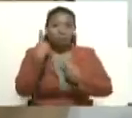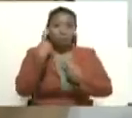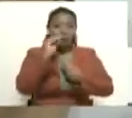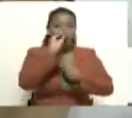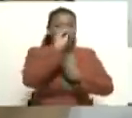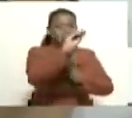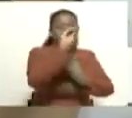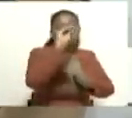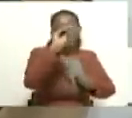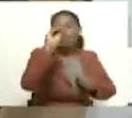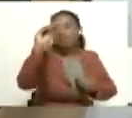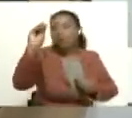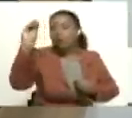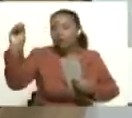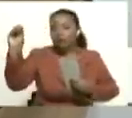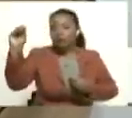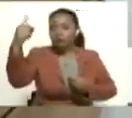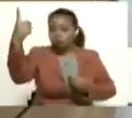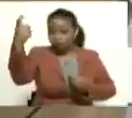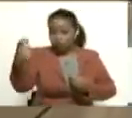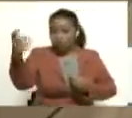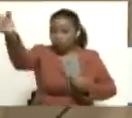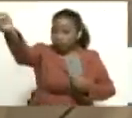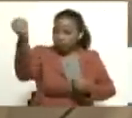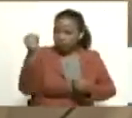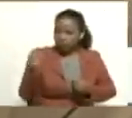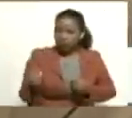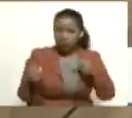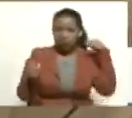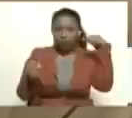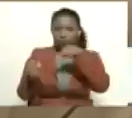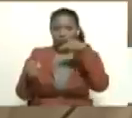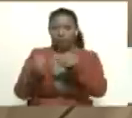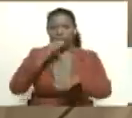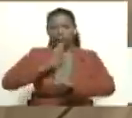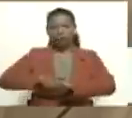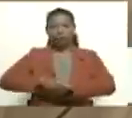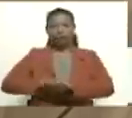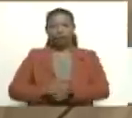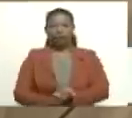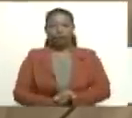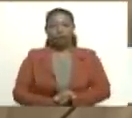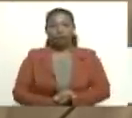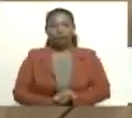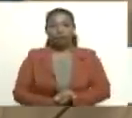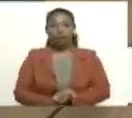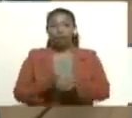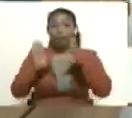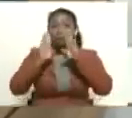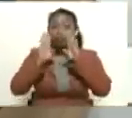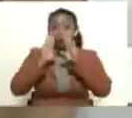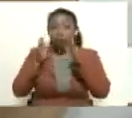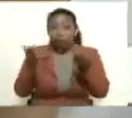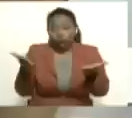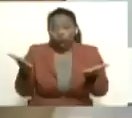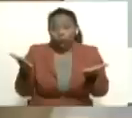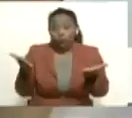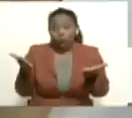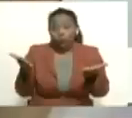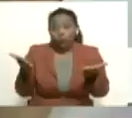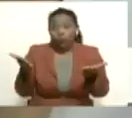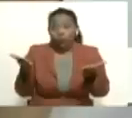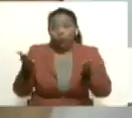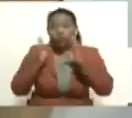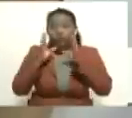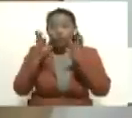ser imputado a una persona que confesó un delito. No está confesando un homicidio ni dos, está